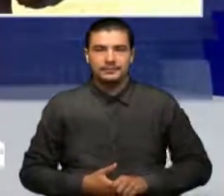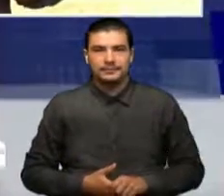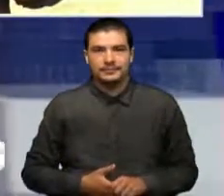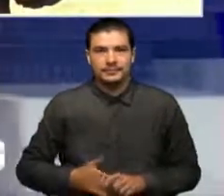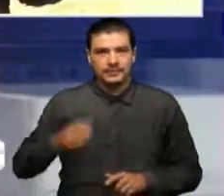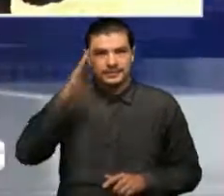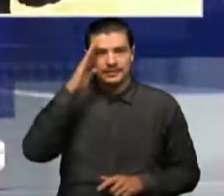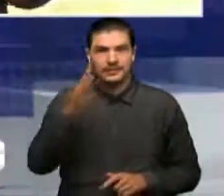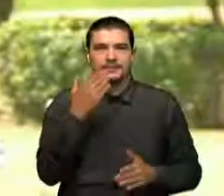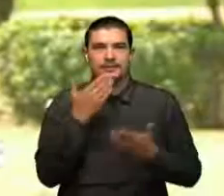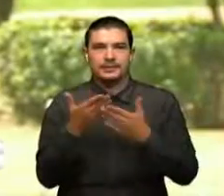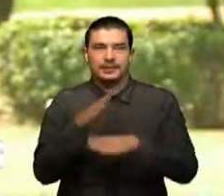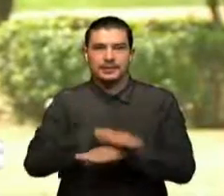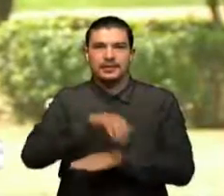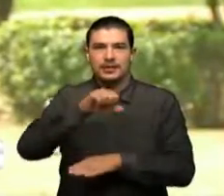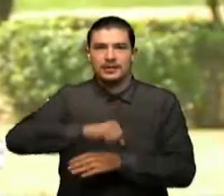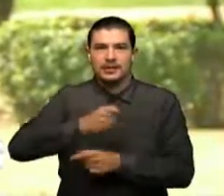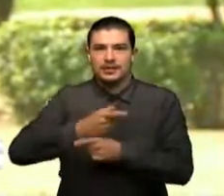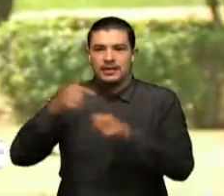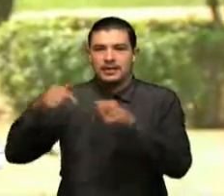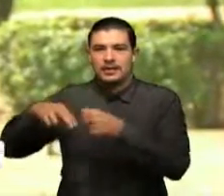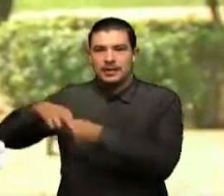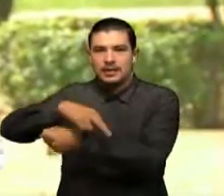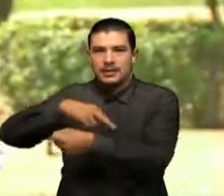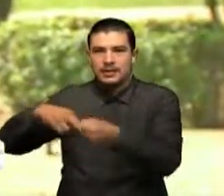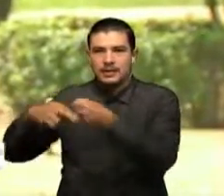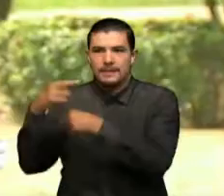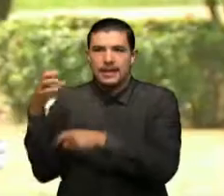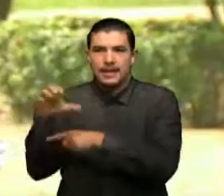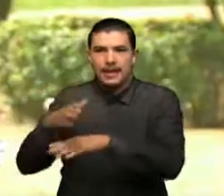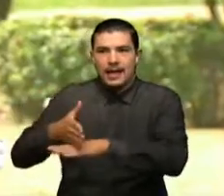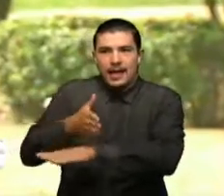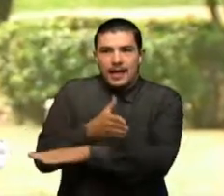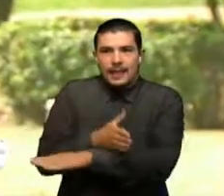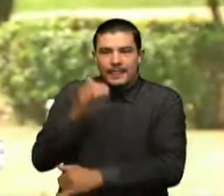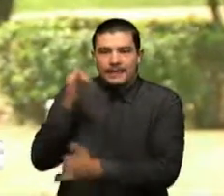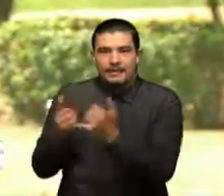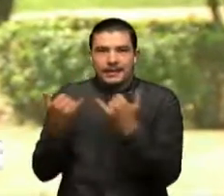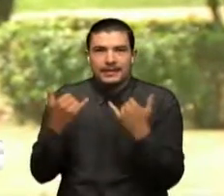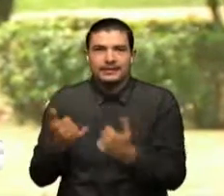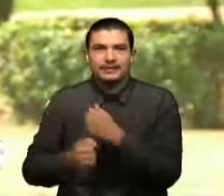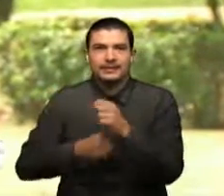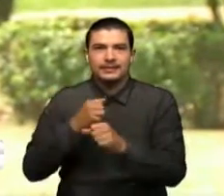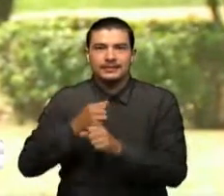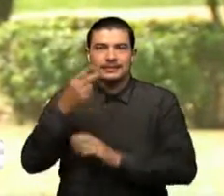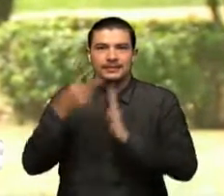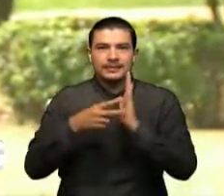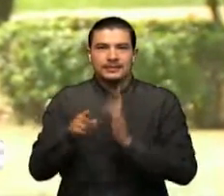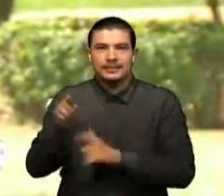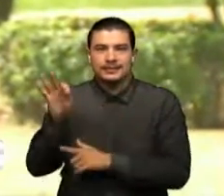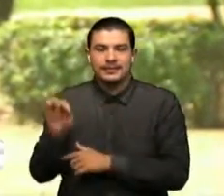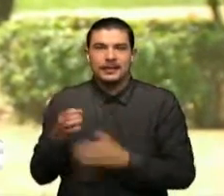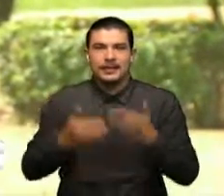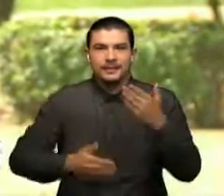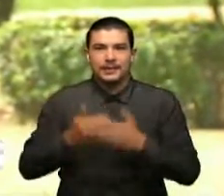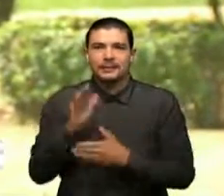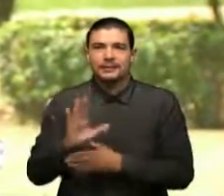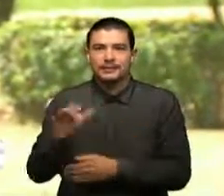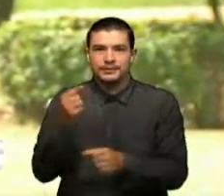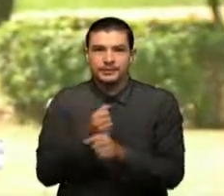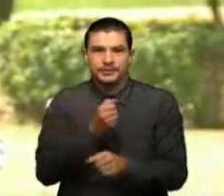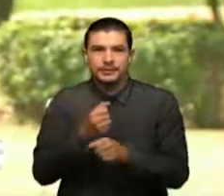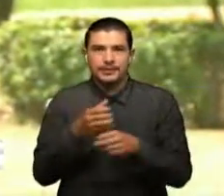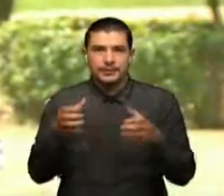Hola, muy buenas tardes. Pues en esta región del país, antes de terminar este año 2018, iniciará estas labores,